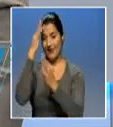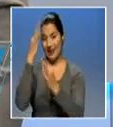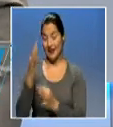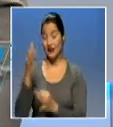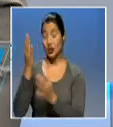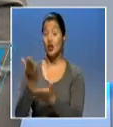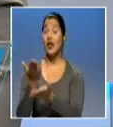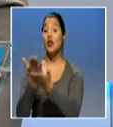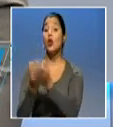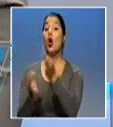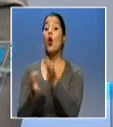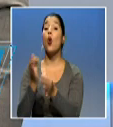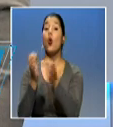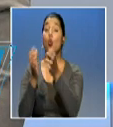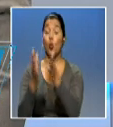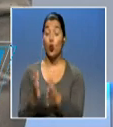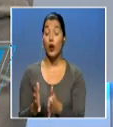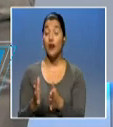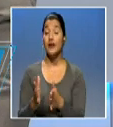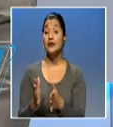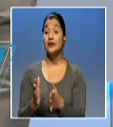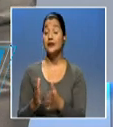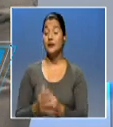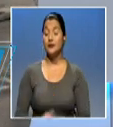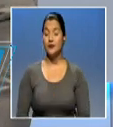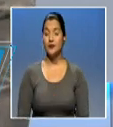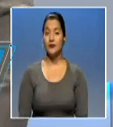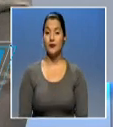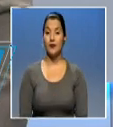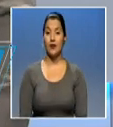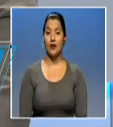por la jueza del turno extraordinario de San José.